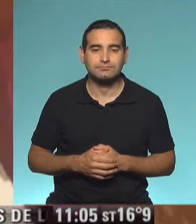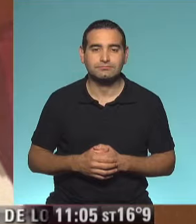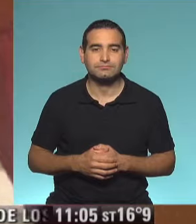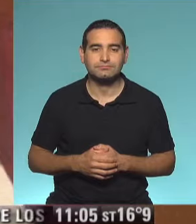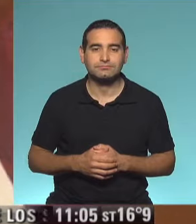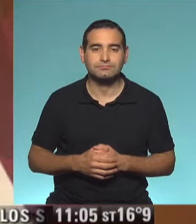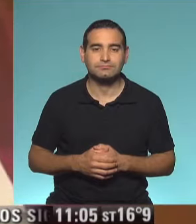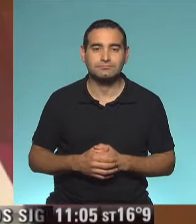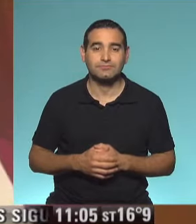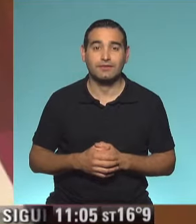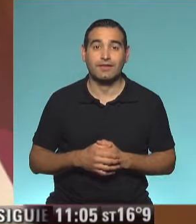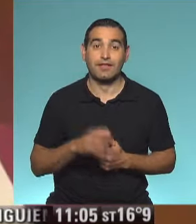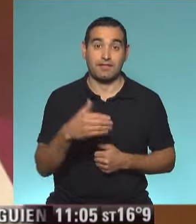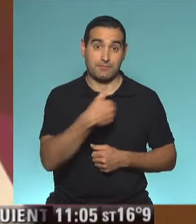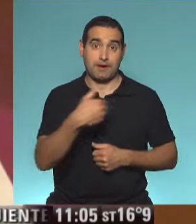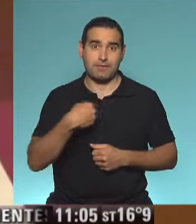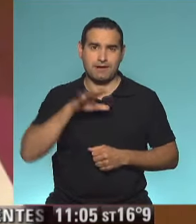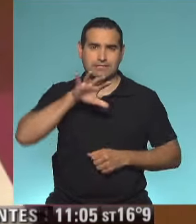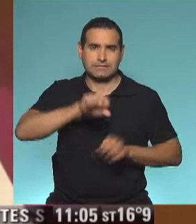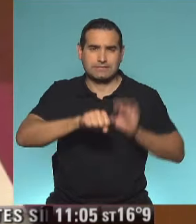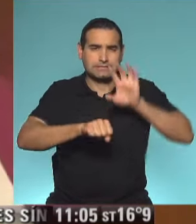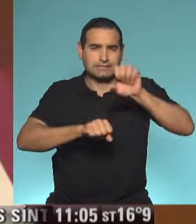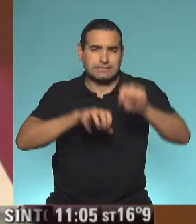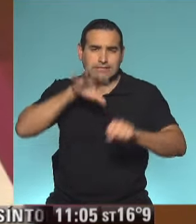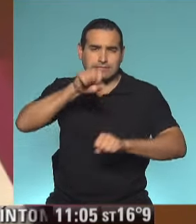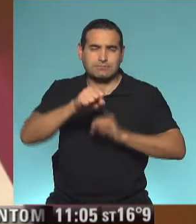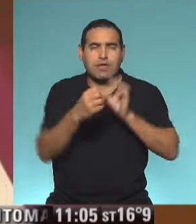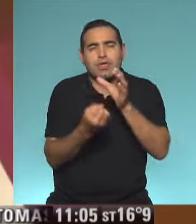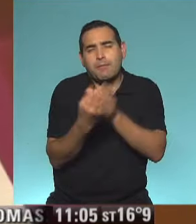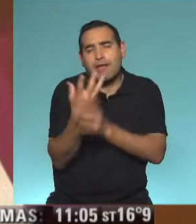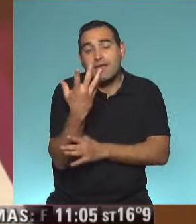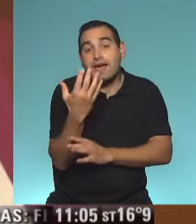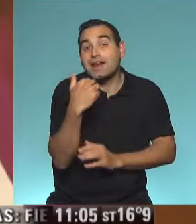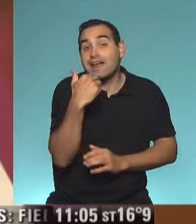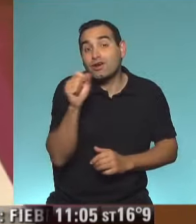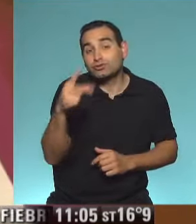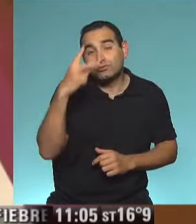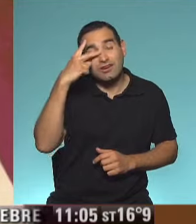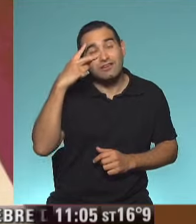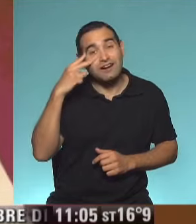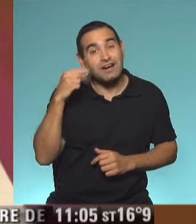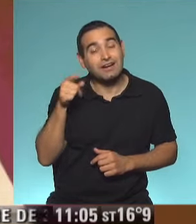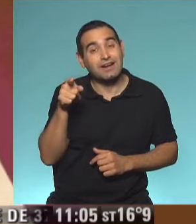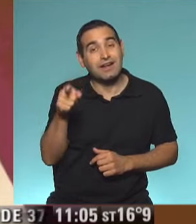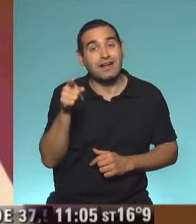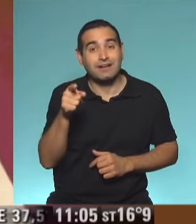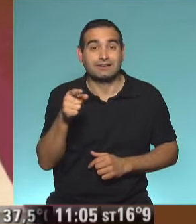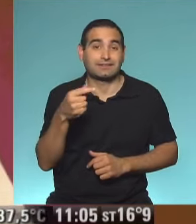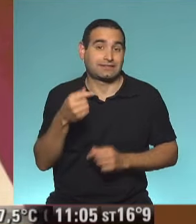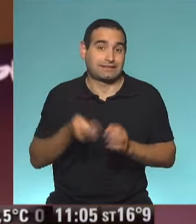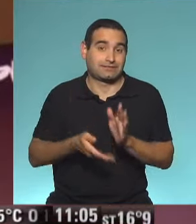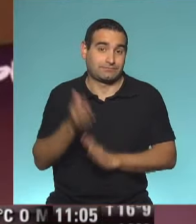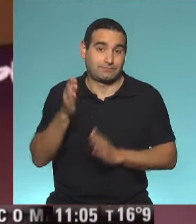Trepó por la escalerilla del Chapiro Verde una mañana en que su hijo estaba a punto de hacerse a la mar.